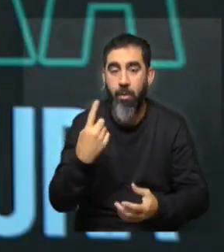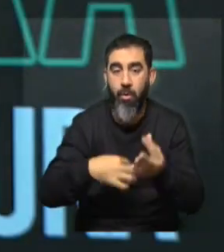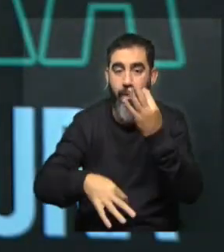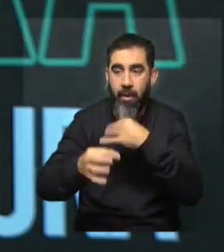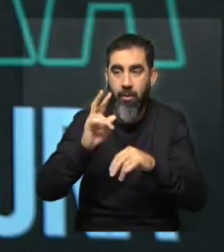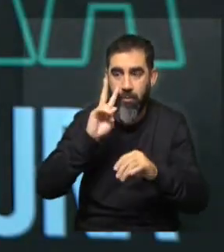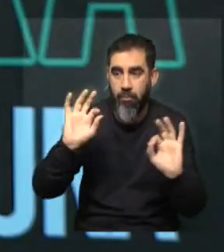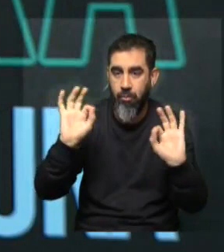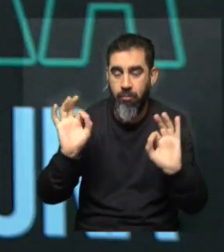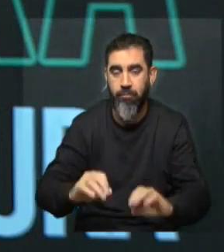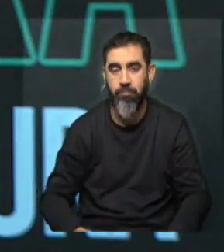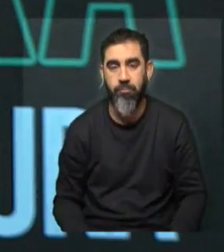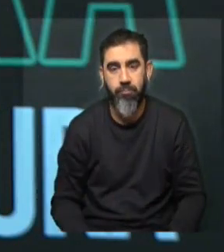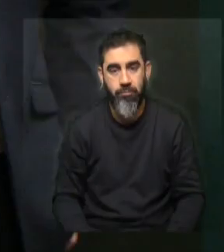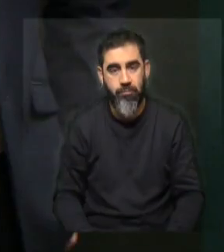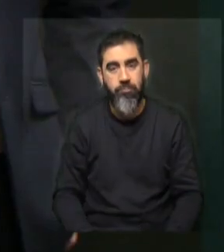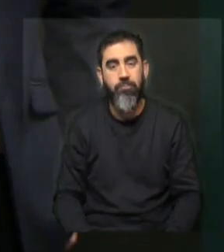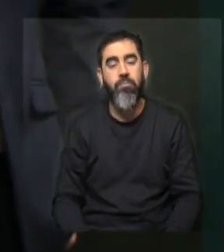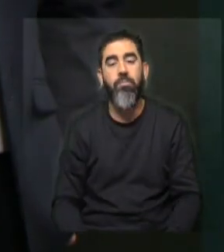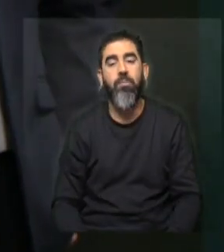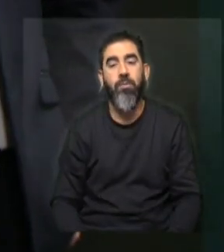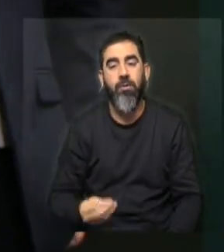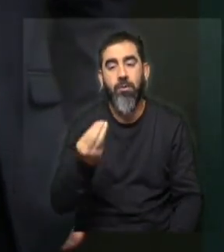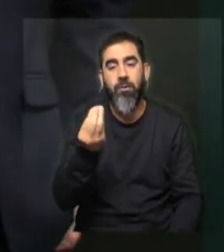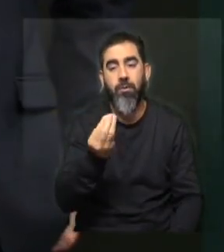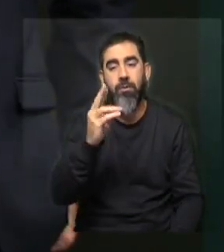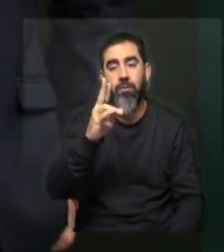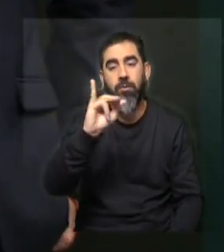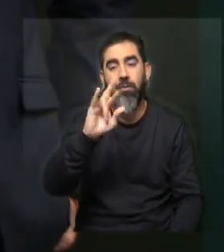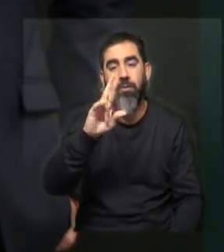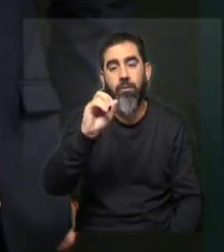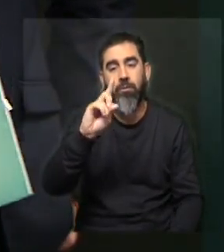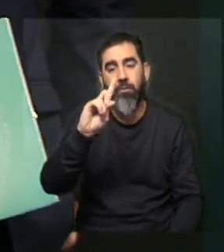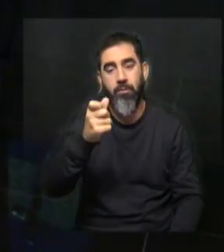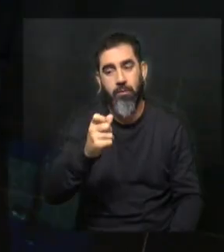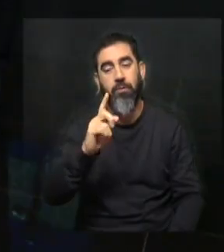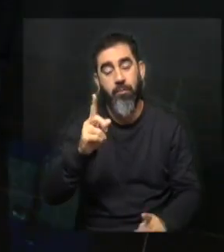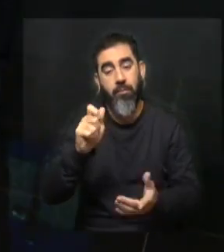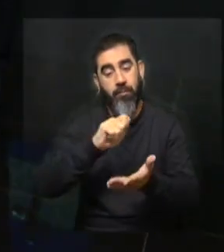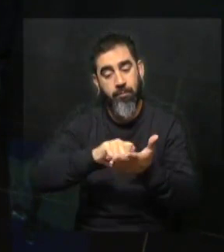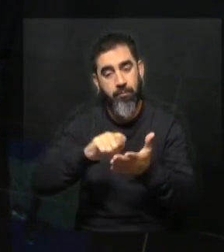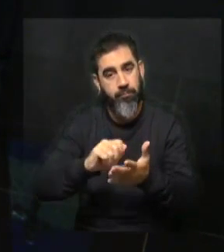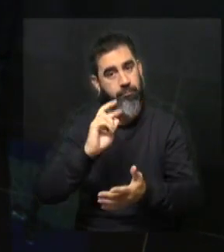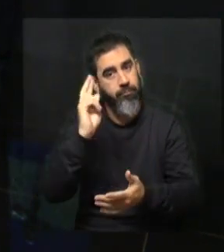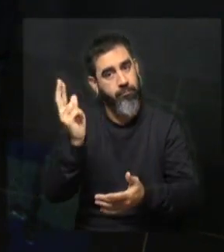teatro eso no se ve tanto bueno parte de la obra de ahora es bastante truculenta por supuesto